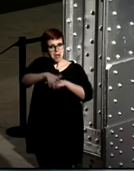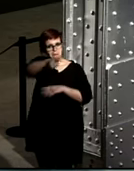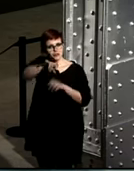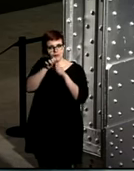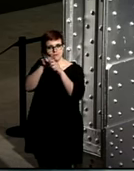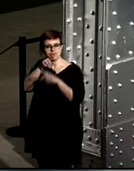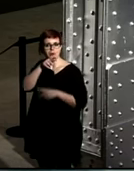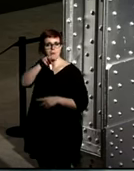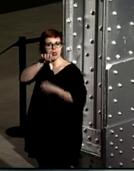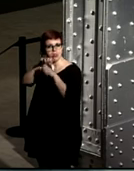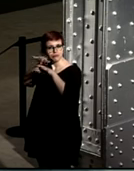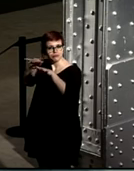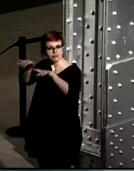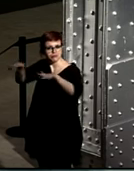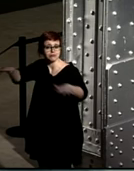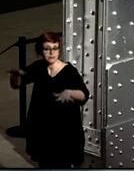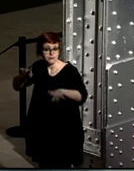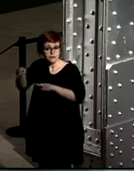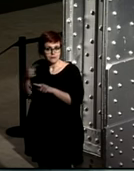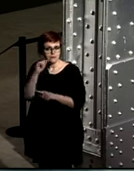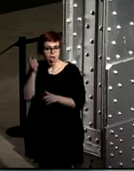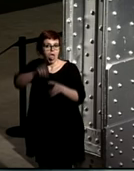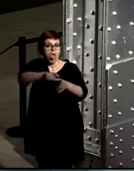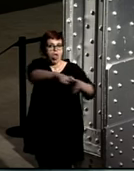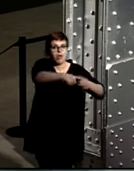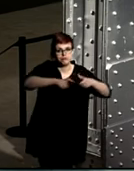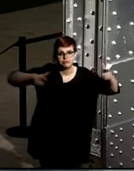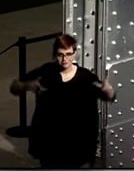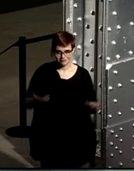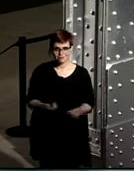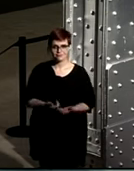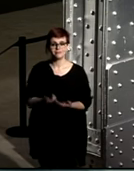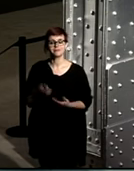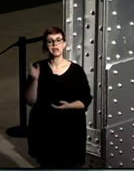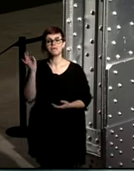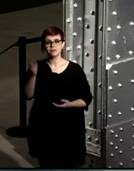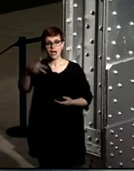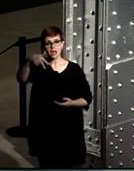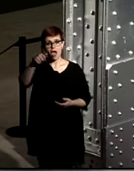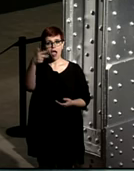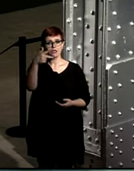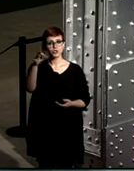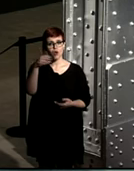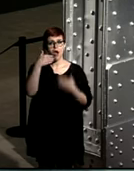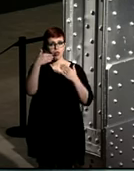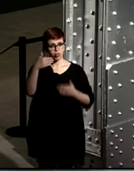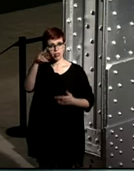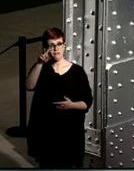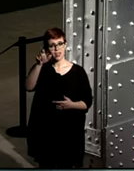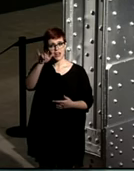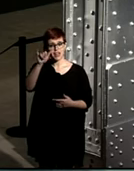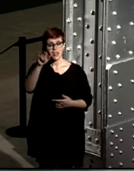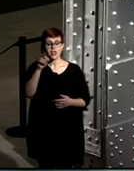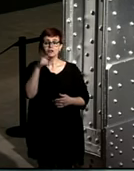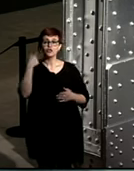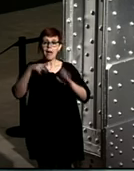cine y se la recomiende a su amigo, ¿no? Y es un poco lo que ha ocurrido un poco con Perdiendo el Norte. Bueno, Nacho García Velilla está detrás de Médico de